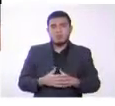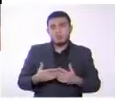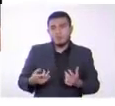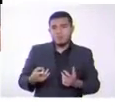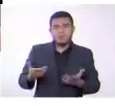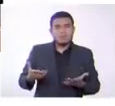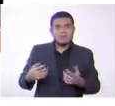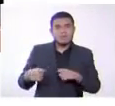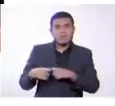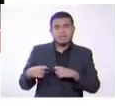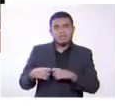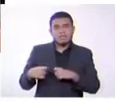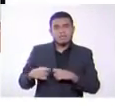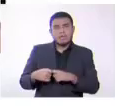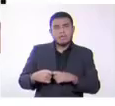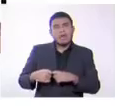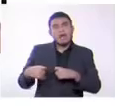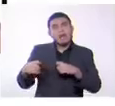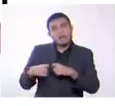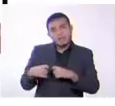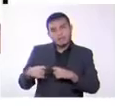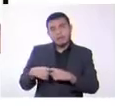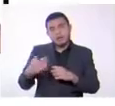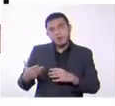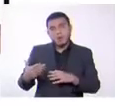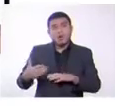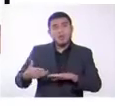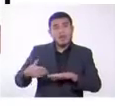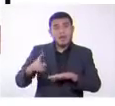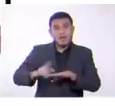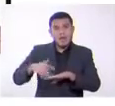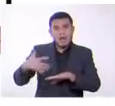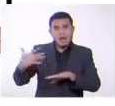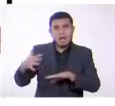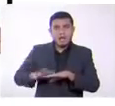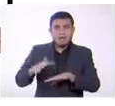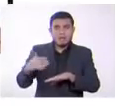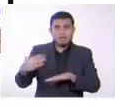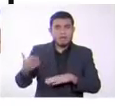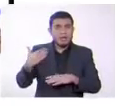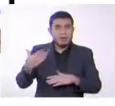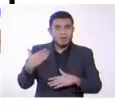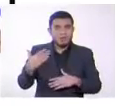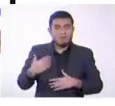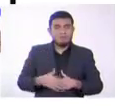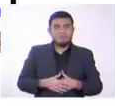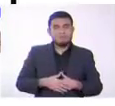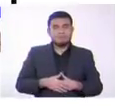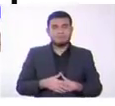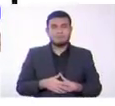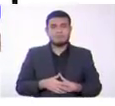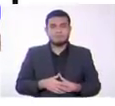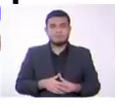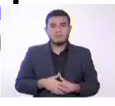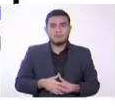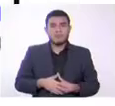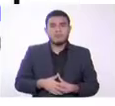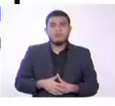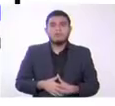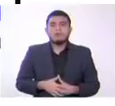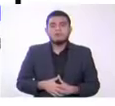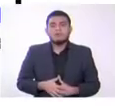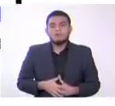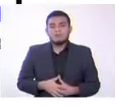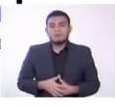de energía eléctrica o térmica. Las sustancias con enlace metálico son